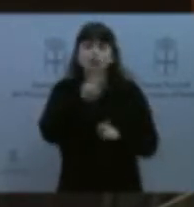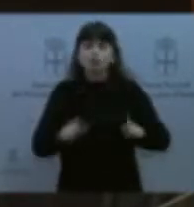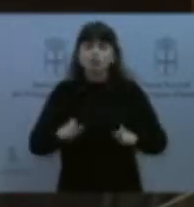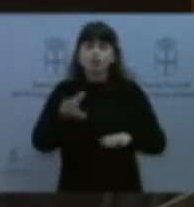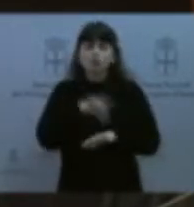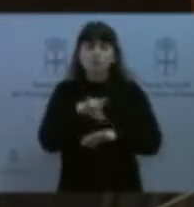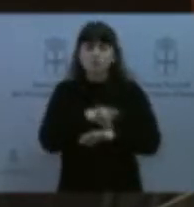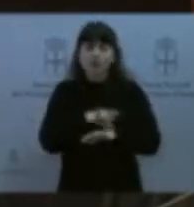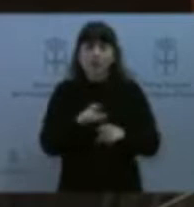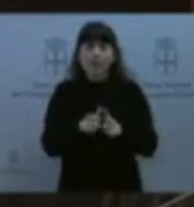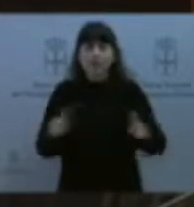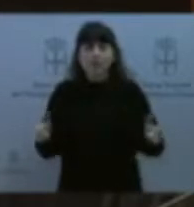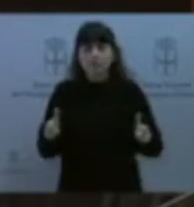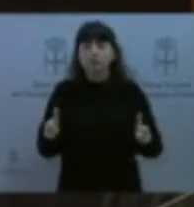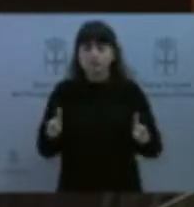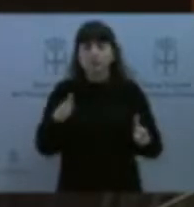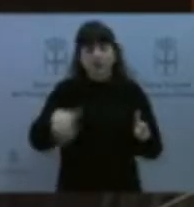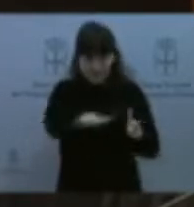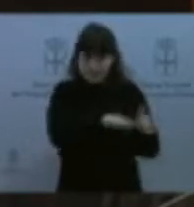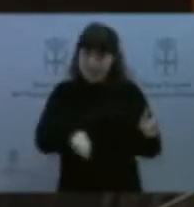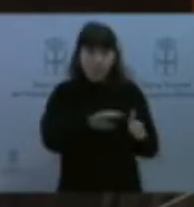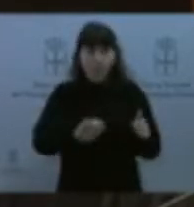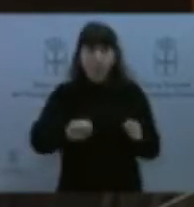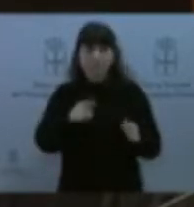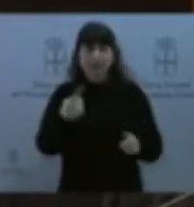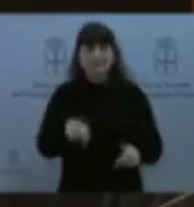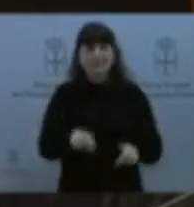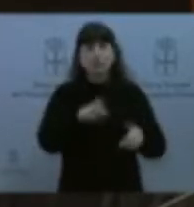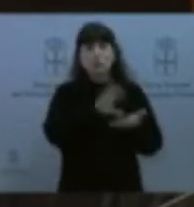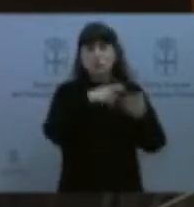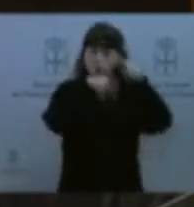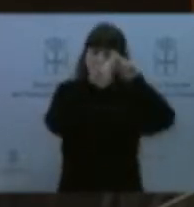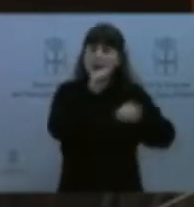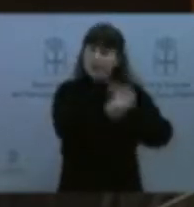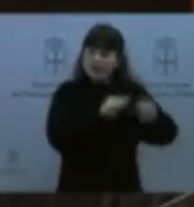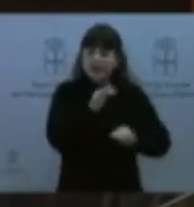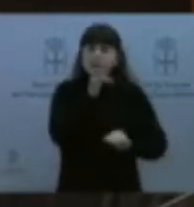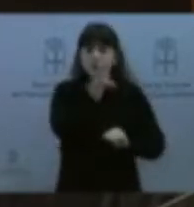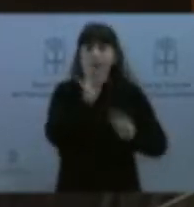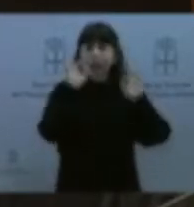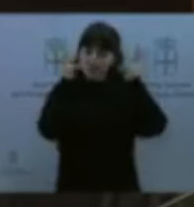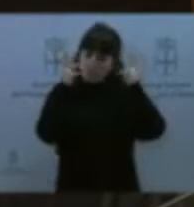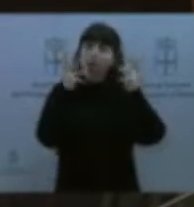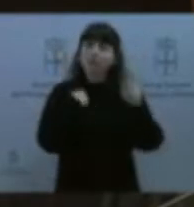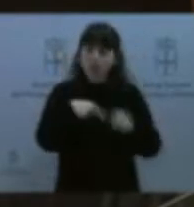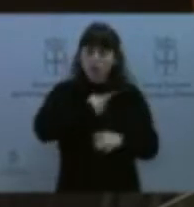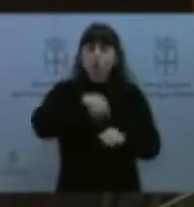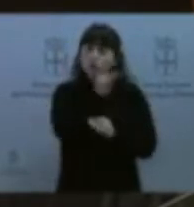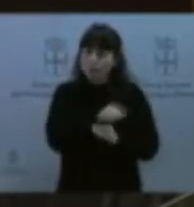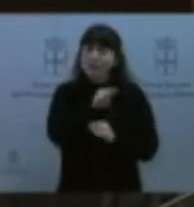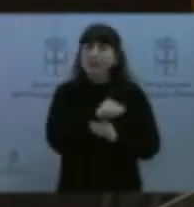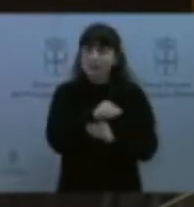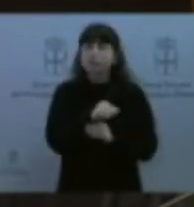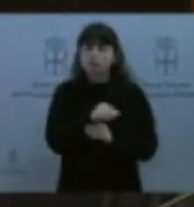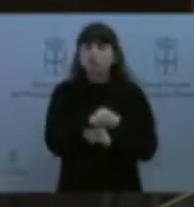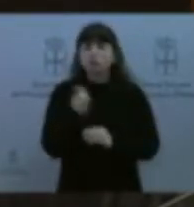zona. Mantenemos un hospital, mantenemos una flota de ambulancias, que el otro día se lo decía al diputado del PP, como ninguna otra área sanitaria